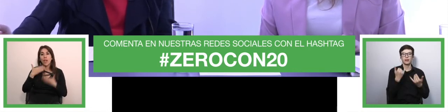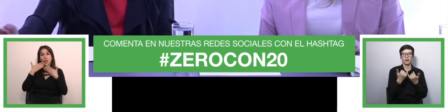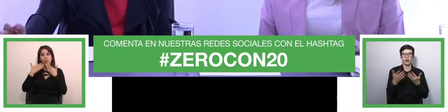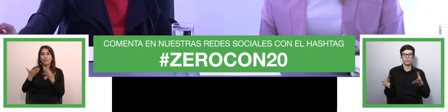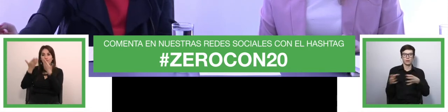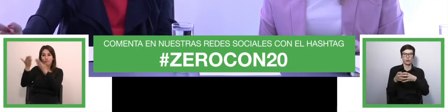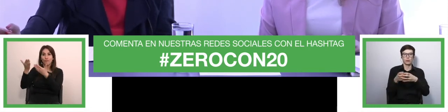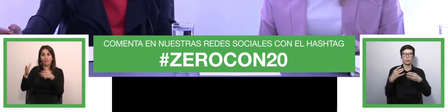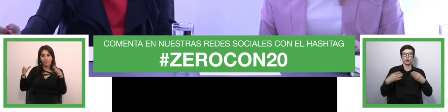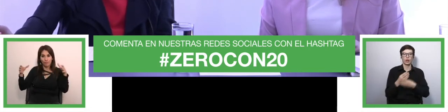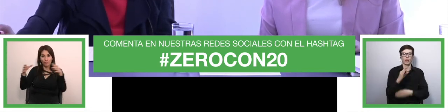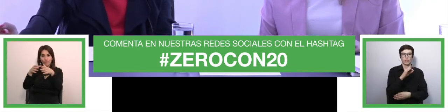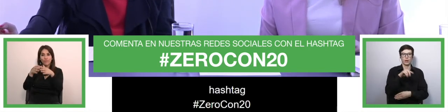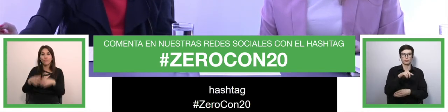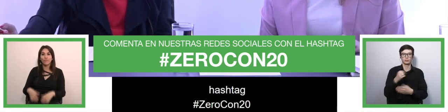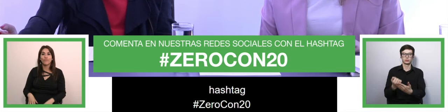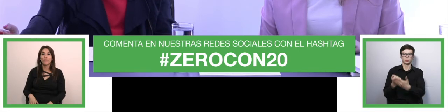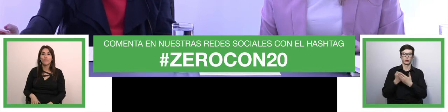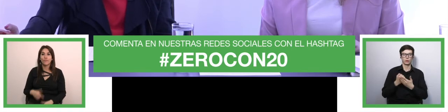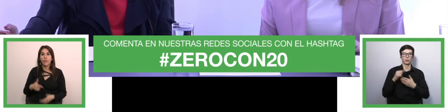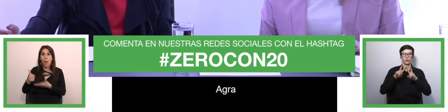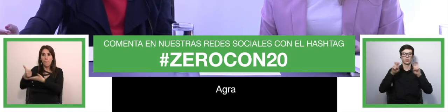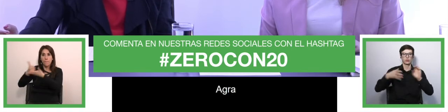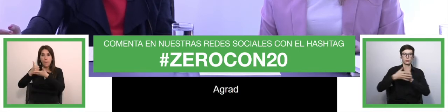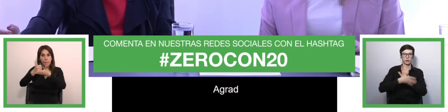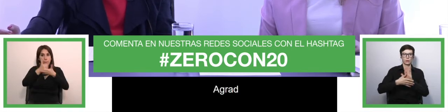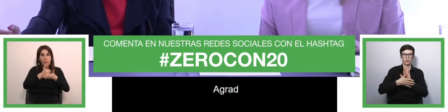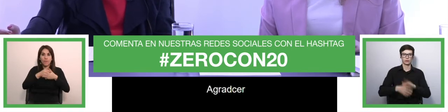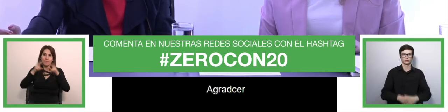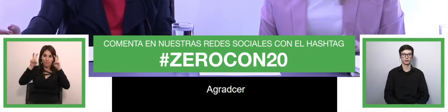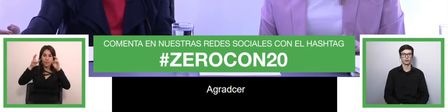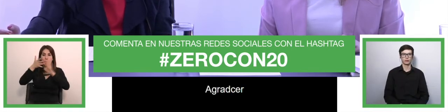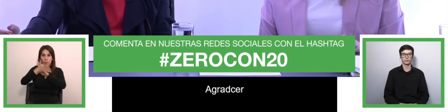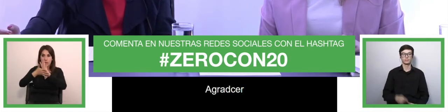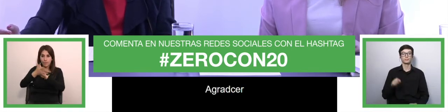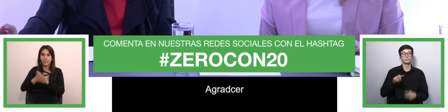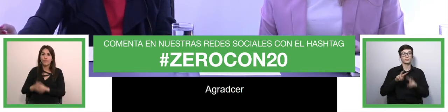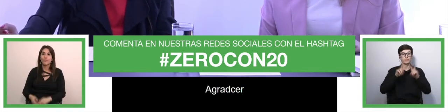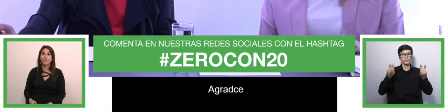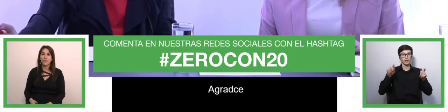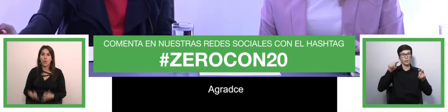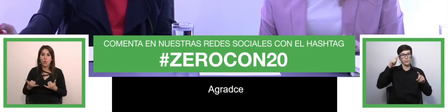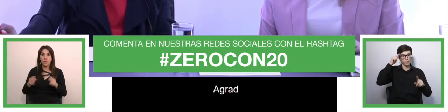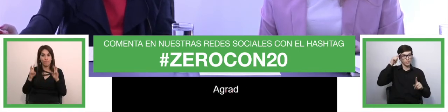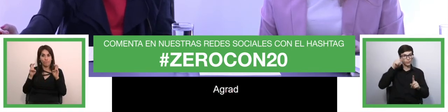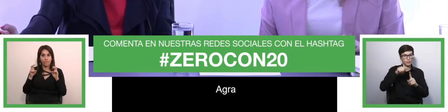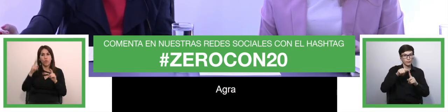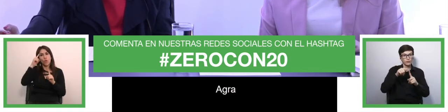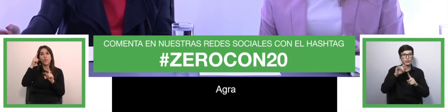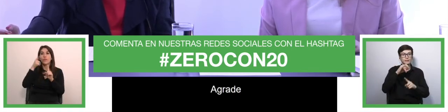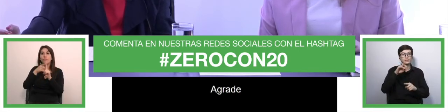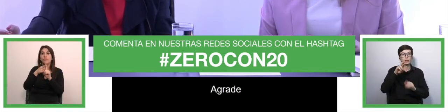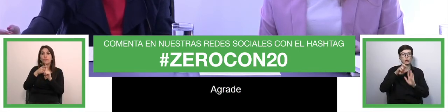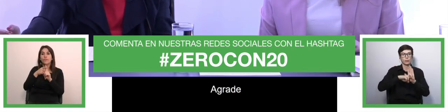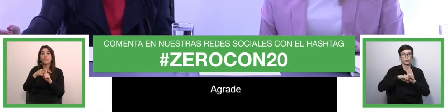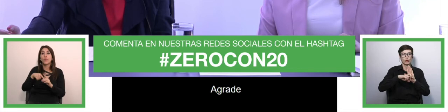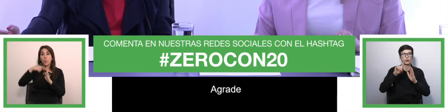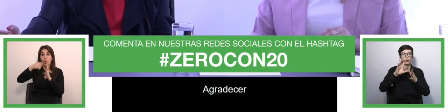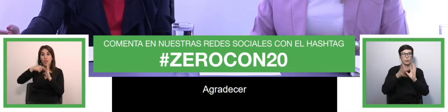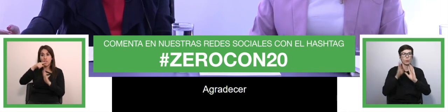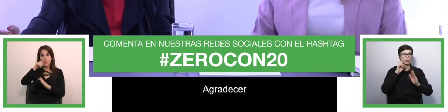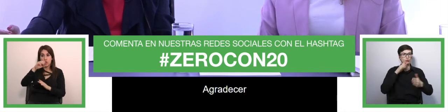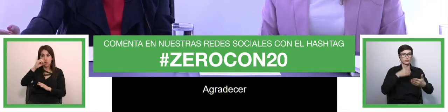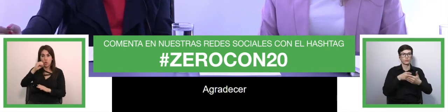señas. Y siguiendo con la misión de Ciro Project, por un mundo sin barreras, hemos enfocado